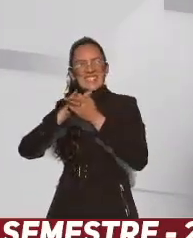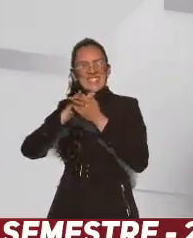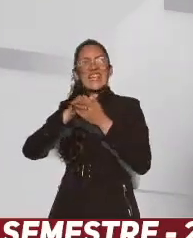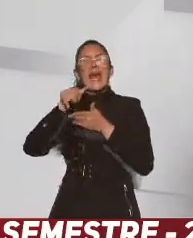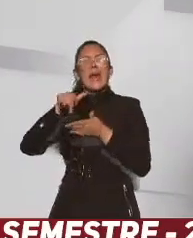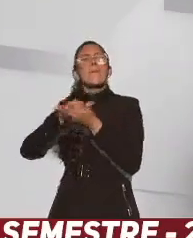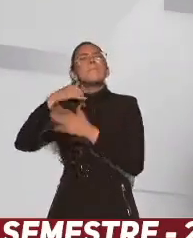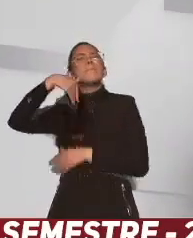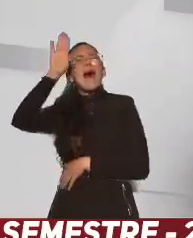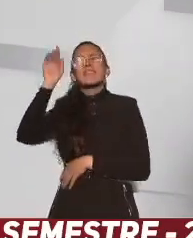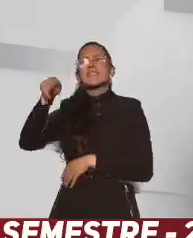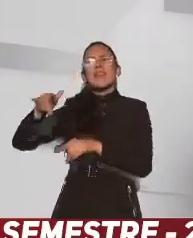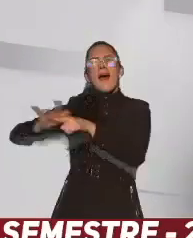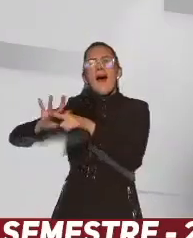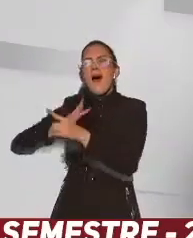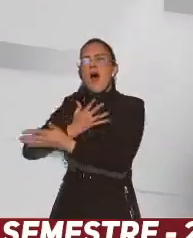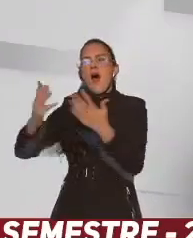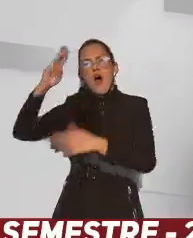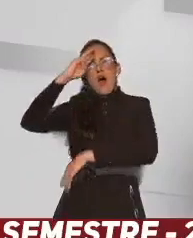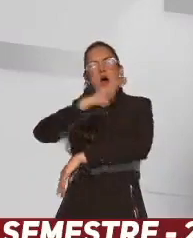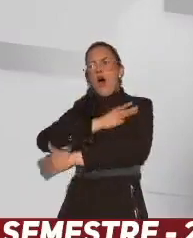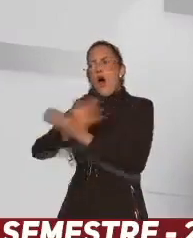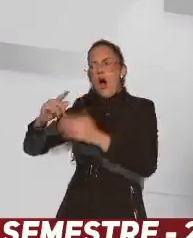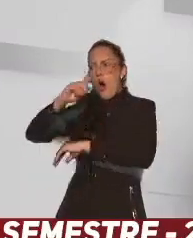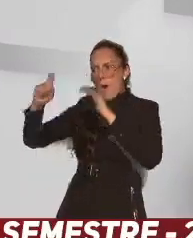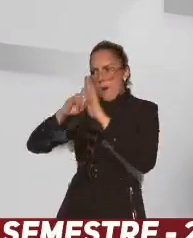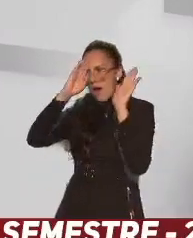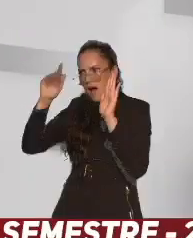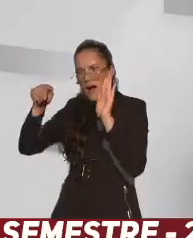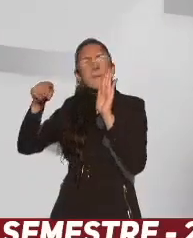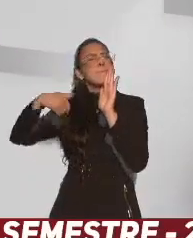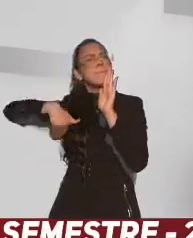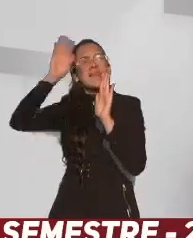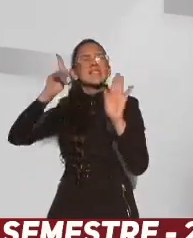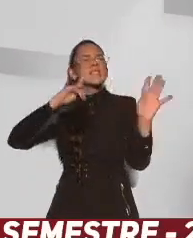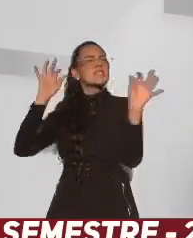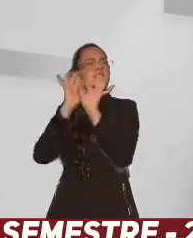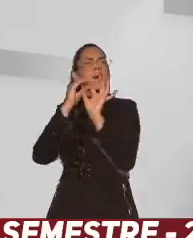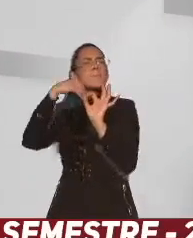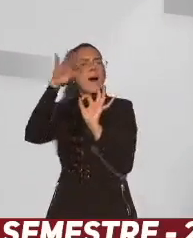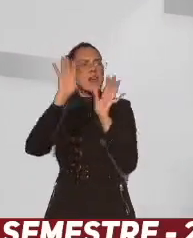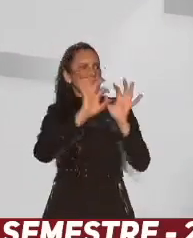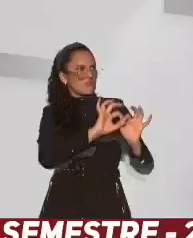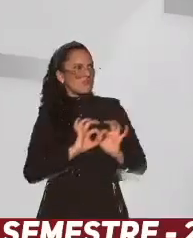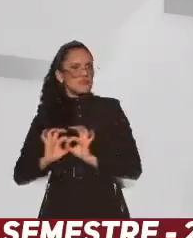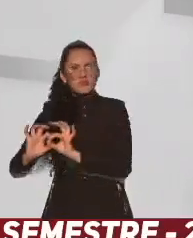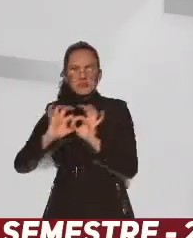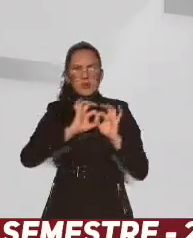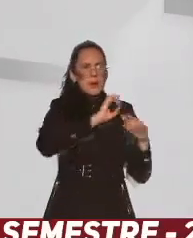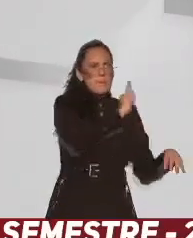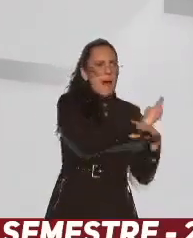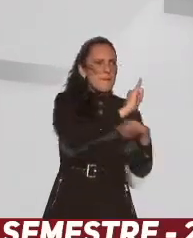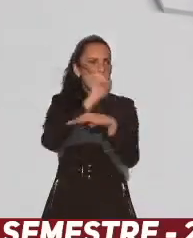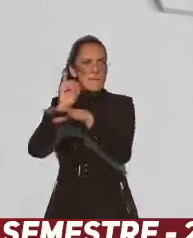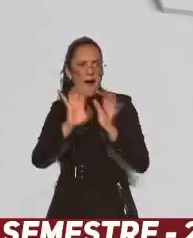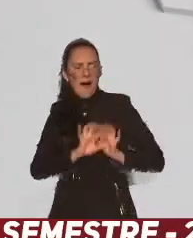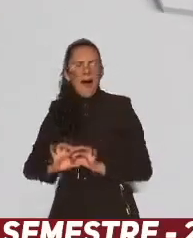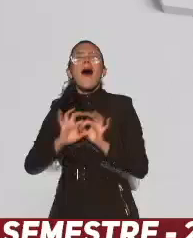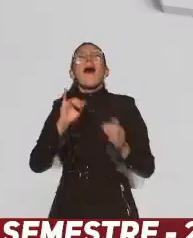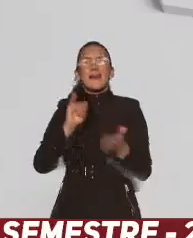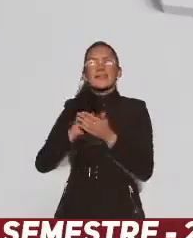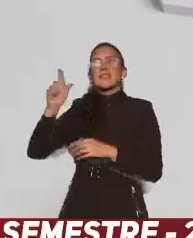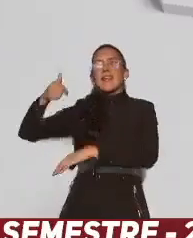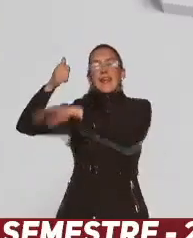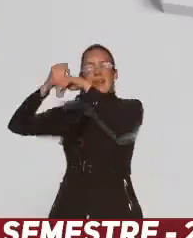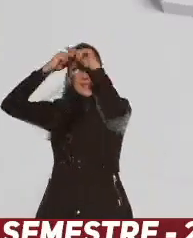operaciones militares, el cual poseía un enfoque conjunto, coordinado e interinstitucional, donde la Jefatura de Estado Mayor de Operaciones,